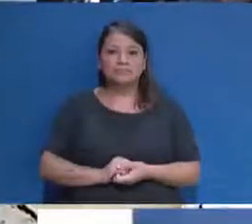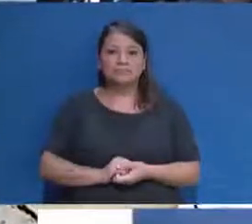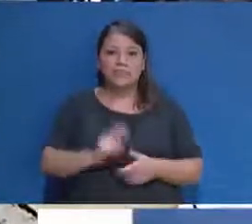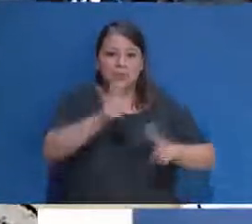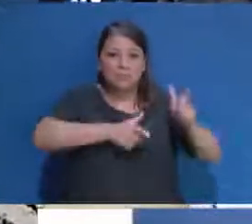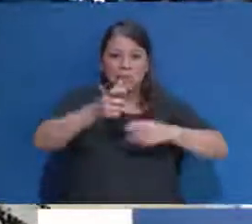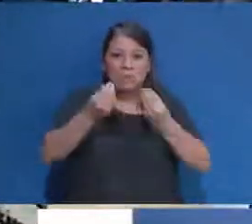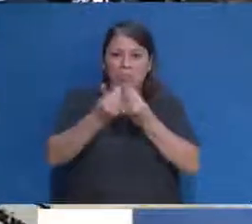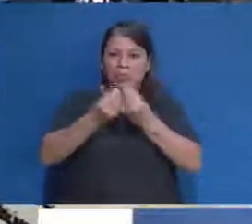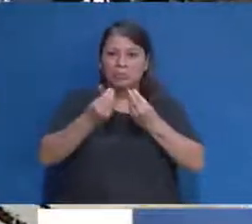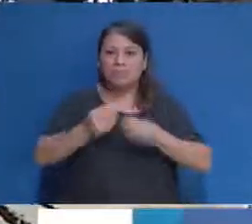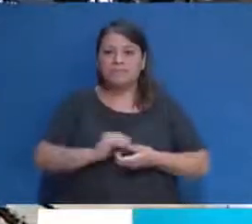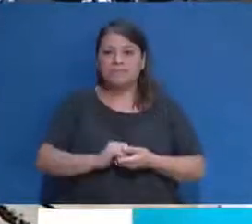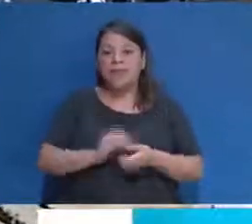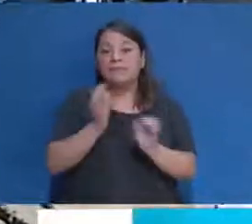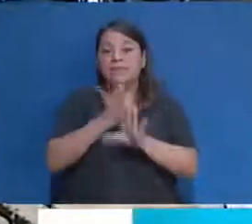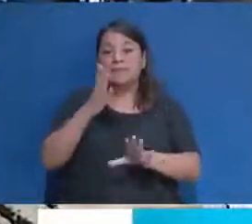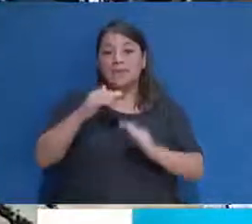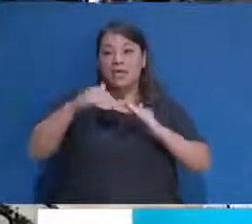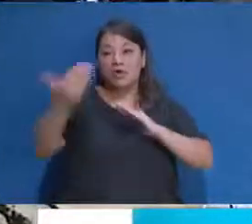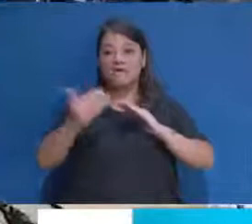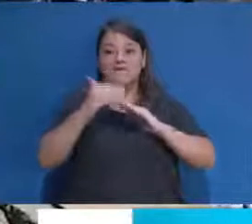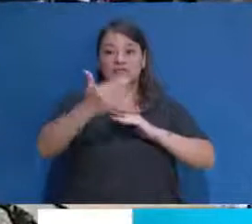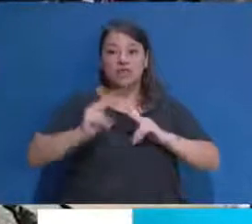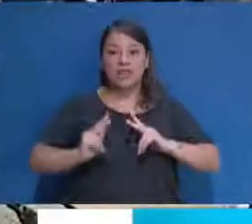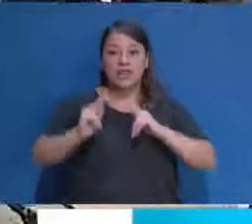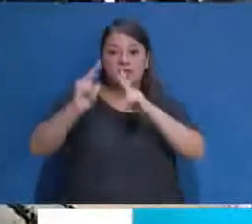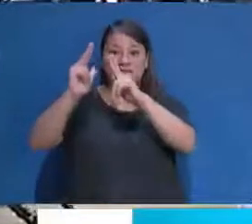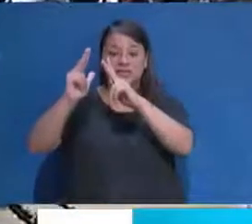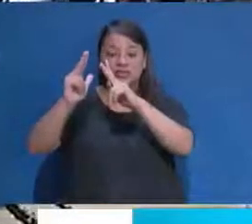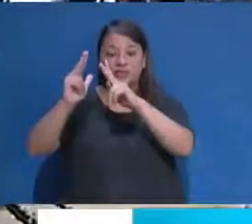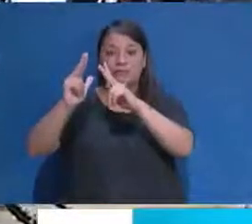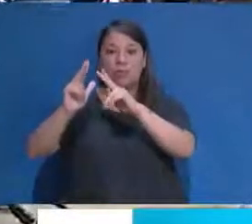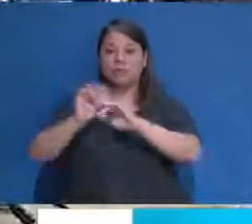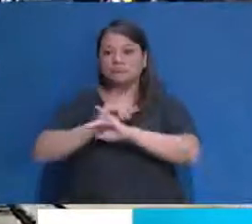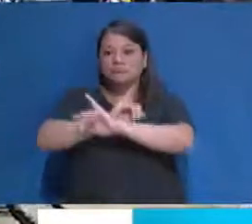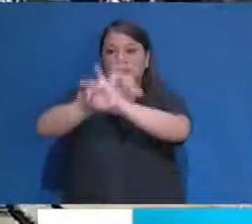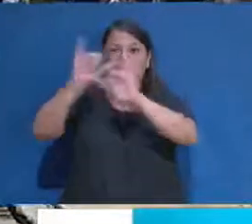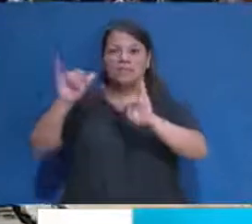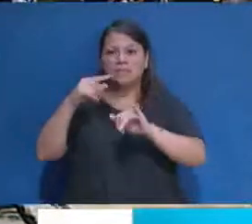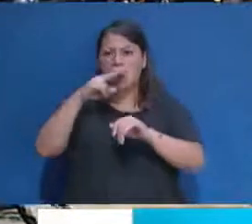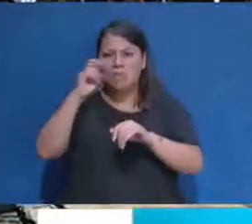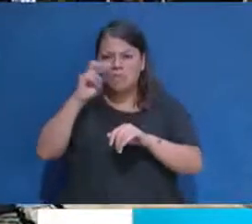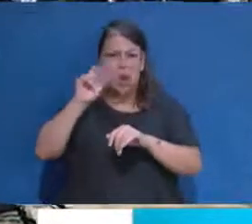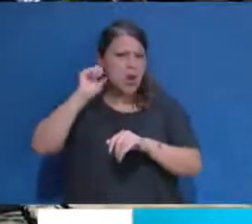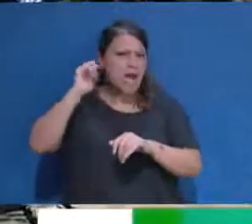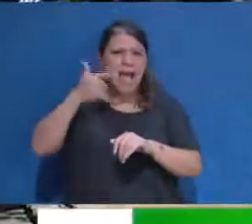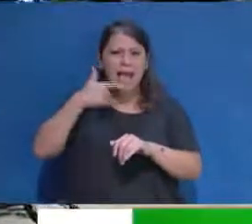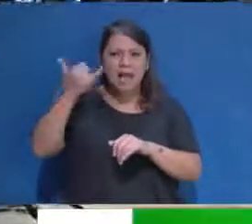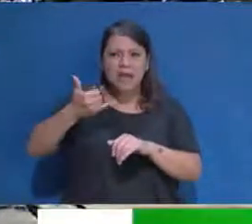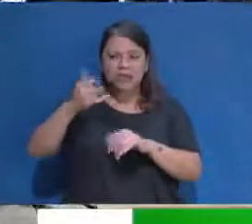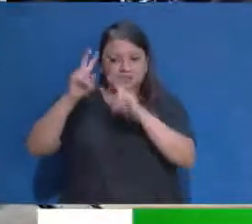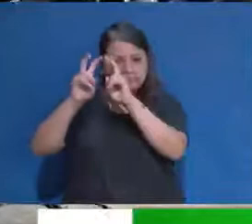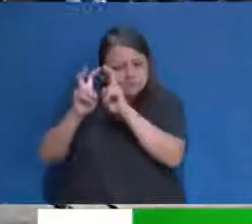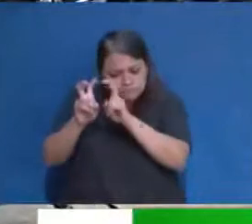gente no en las veredas especialmente los vecinos del edificio que cuando empezaron a avisarme que sentían olor a gas empecé a hacer